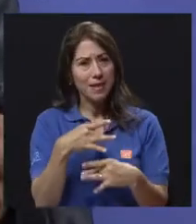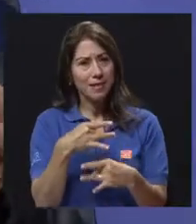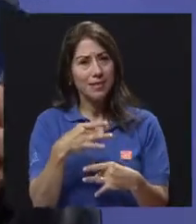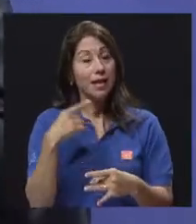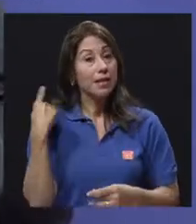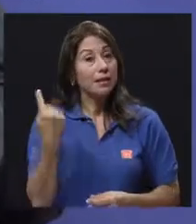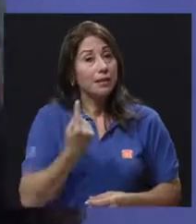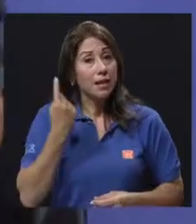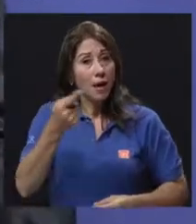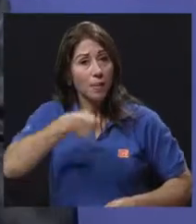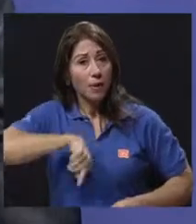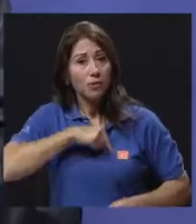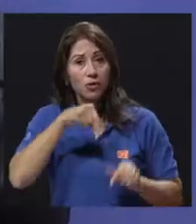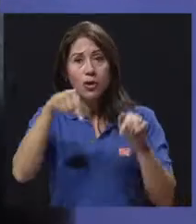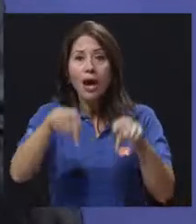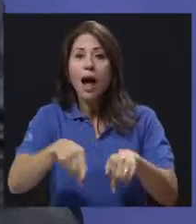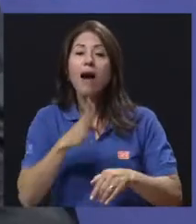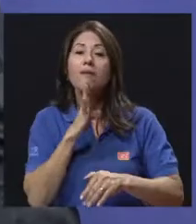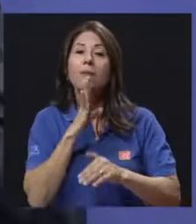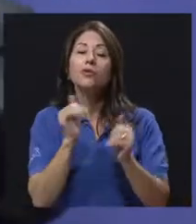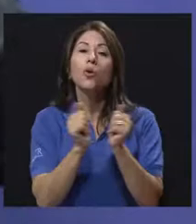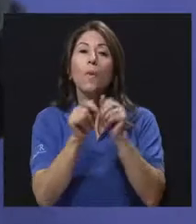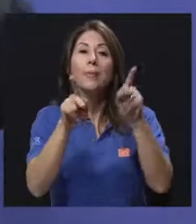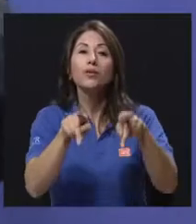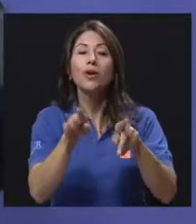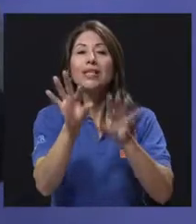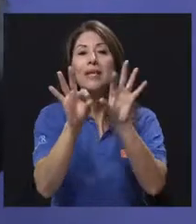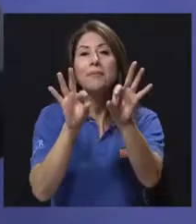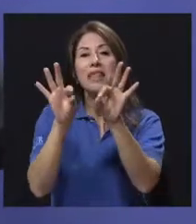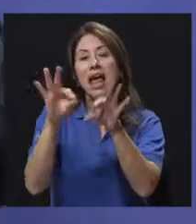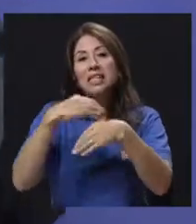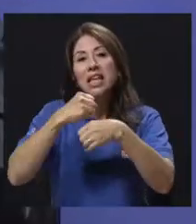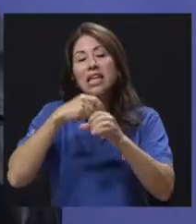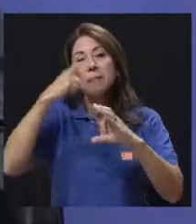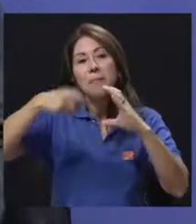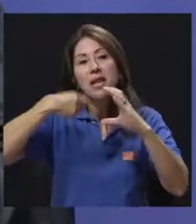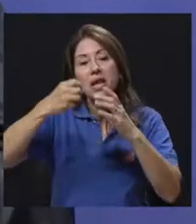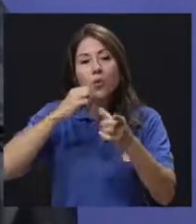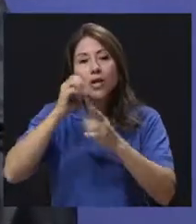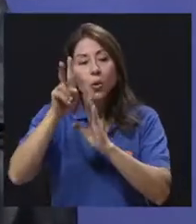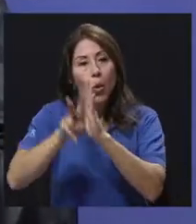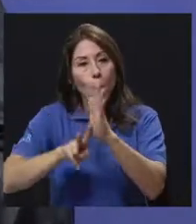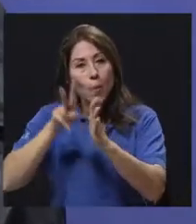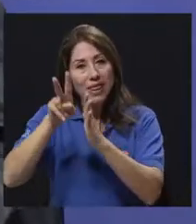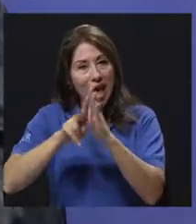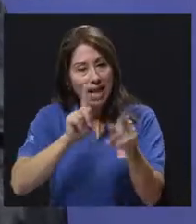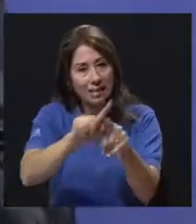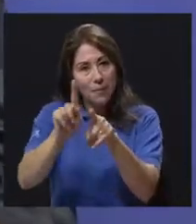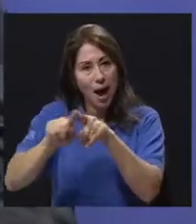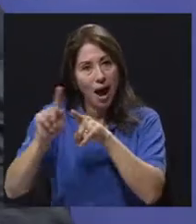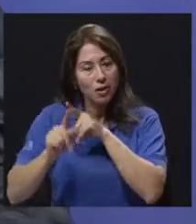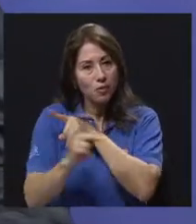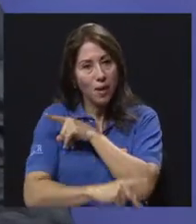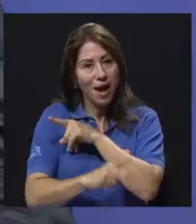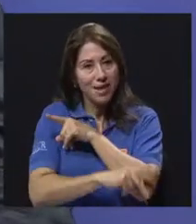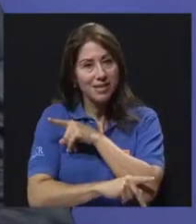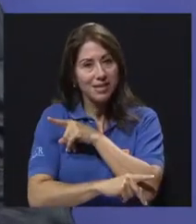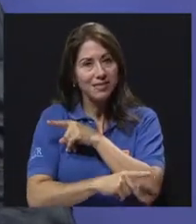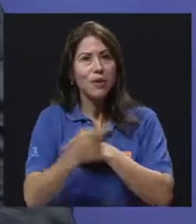Siempre hemos conversado acá con nuestros invitados que realizan documentales o películas en varios países,